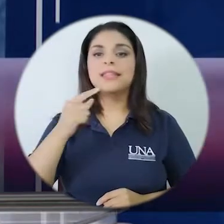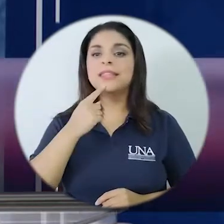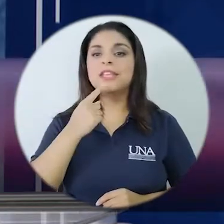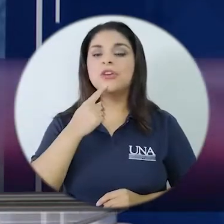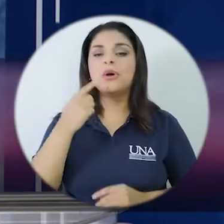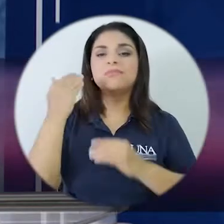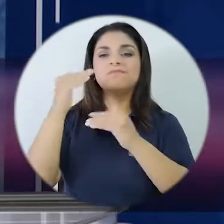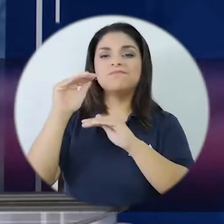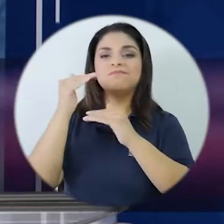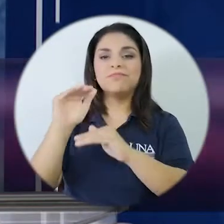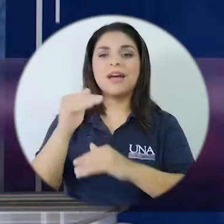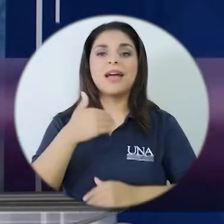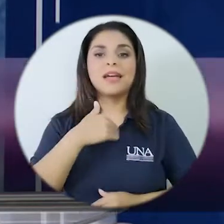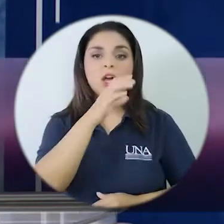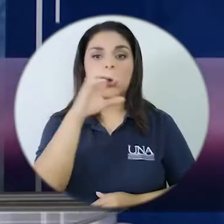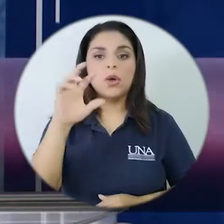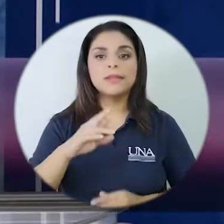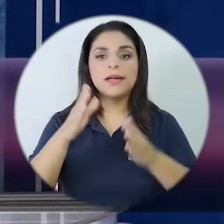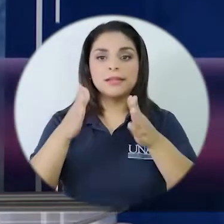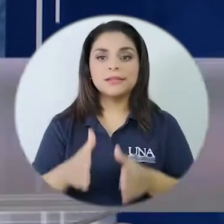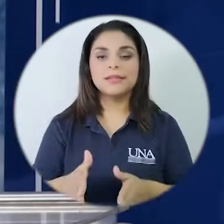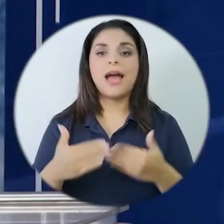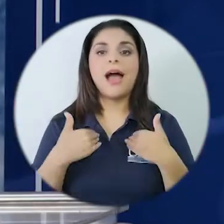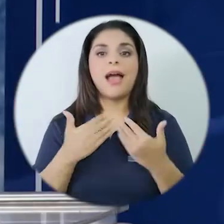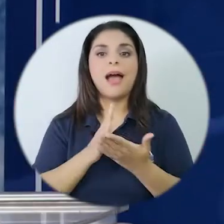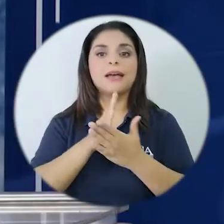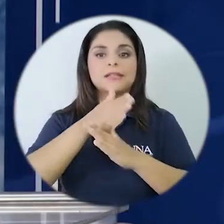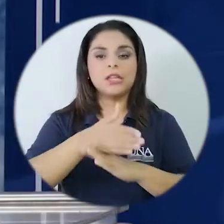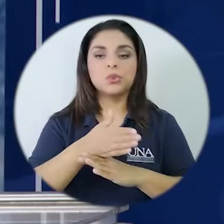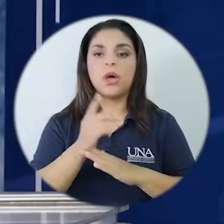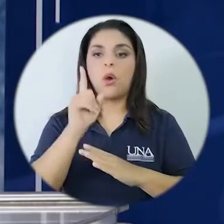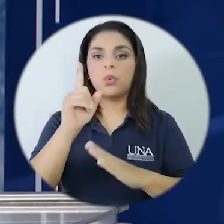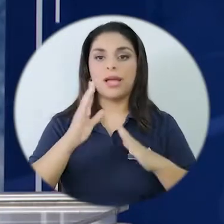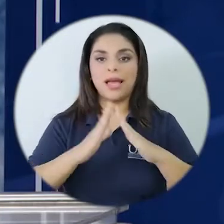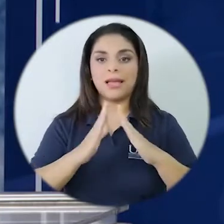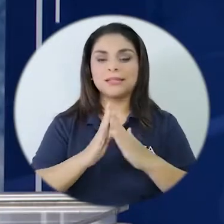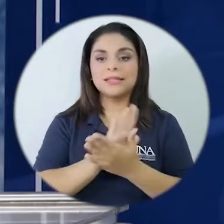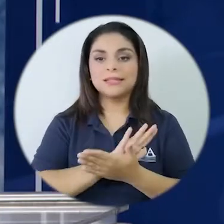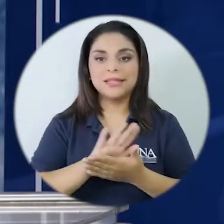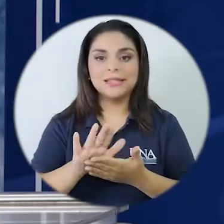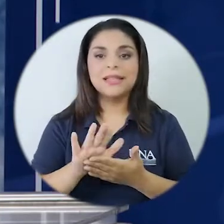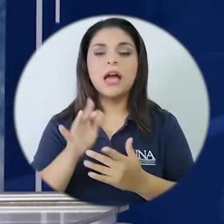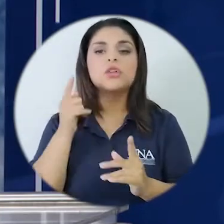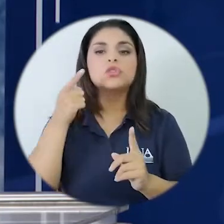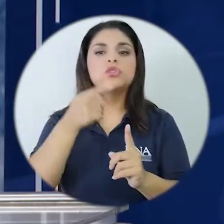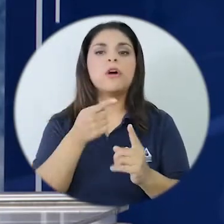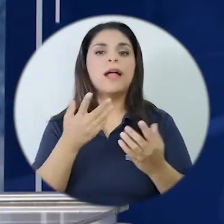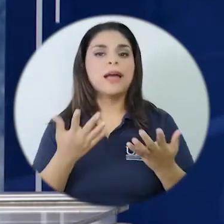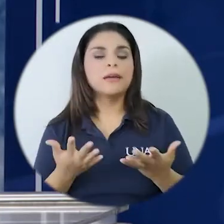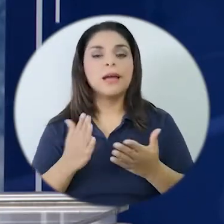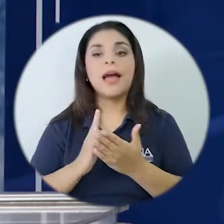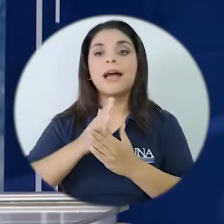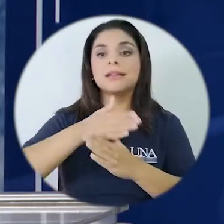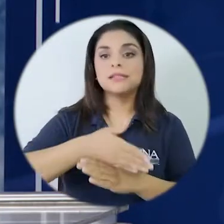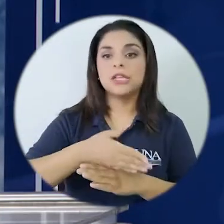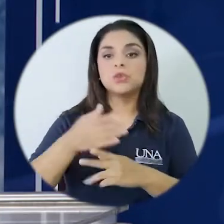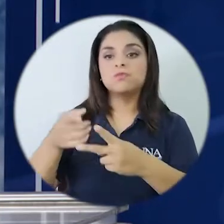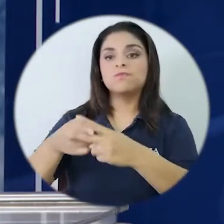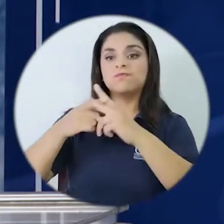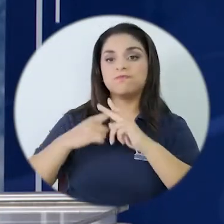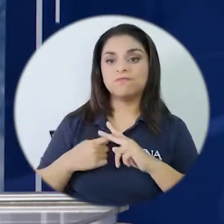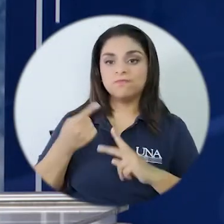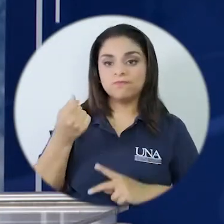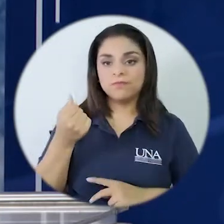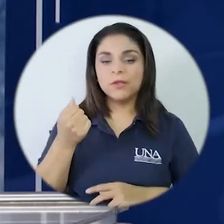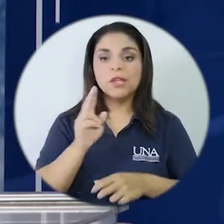las limitaciones que tienen las y los costarricenses para tener acceso a una vivienda digna, sobre todo en lo que tiene que ver con acceso al crédito